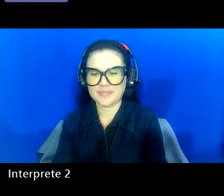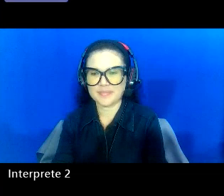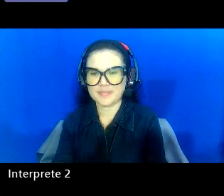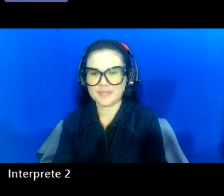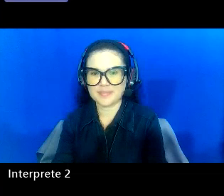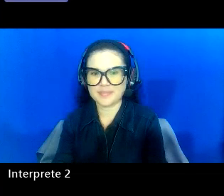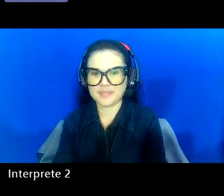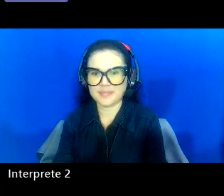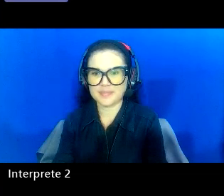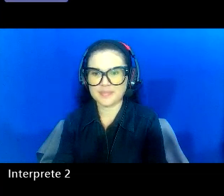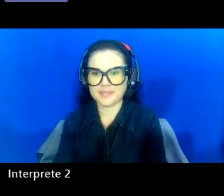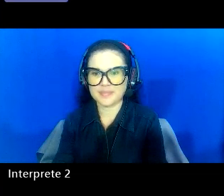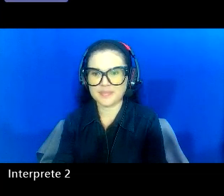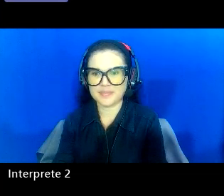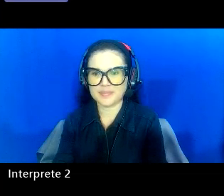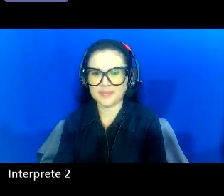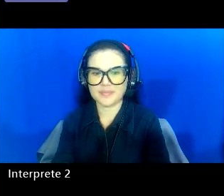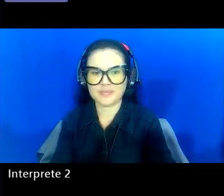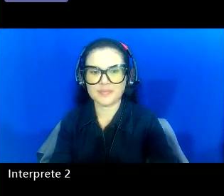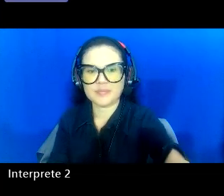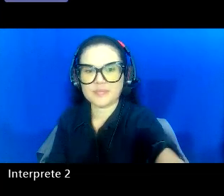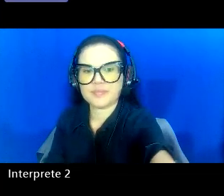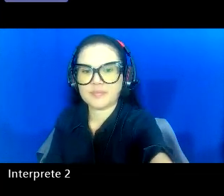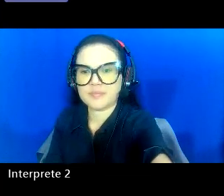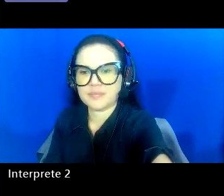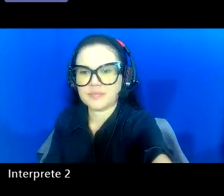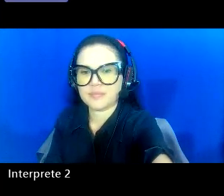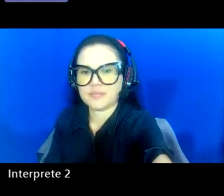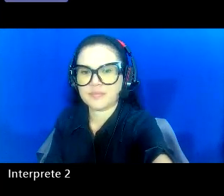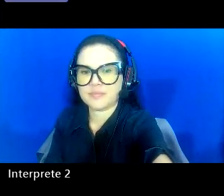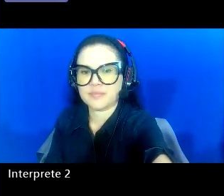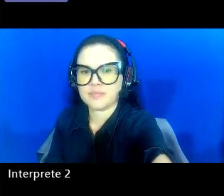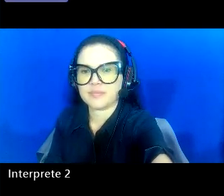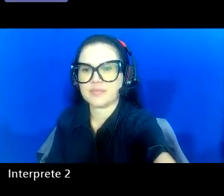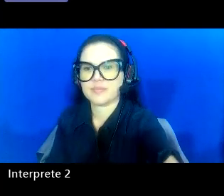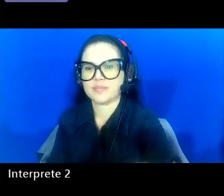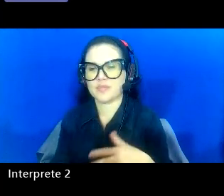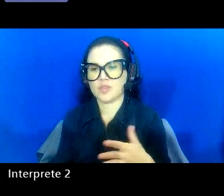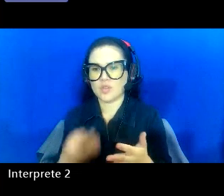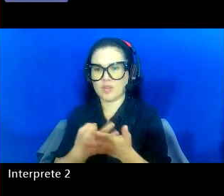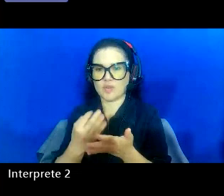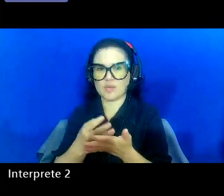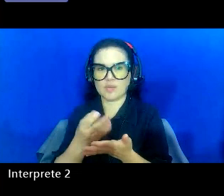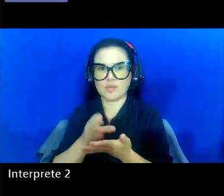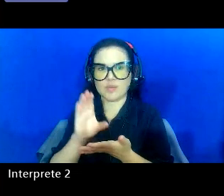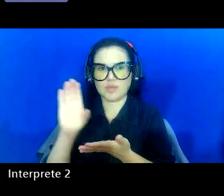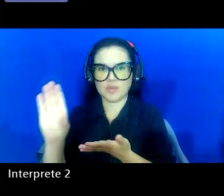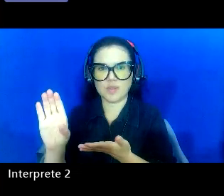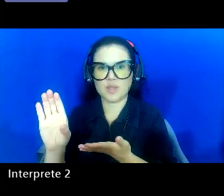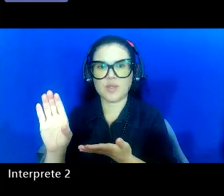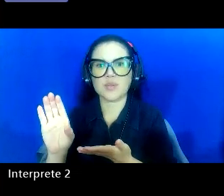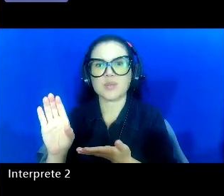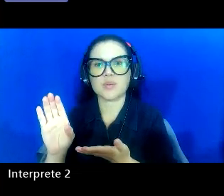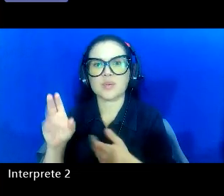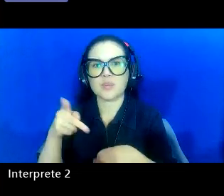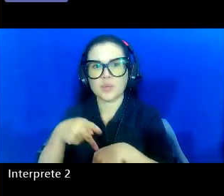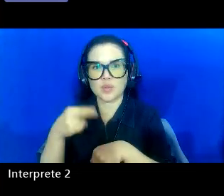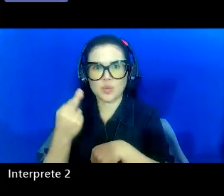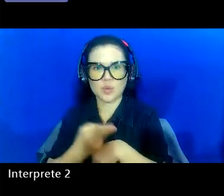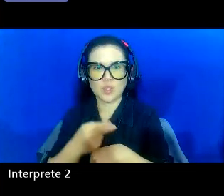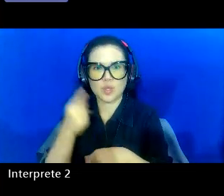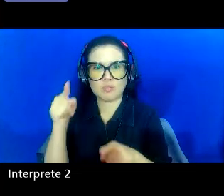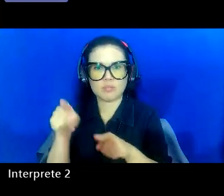¿Quieres que lo diga? Ajá, sí. Claro que sí. Bueno, pues de los fondos asignados al Puerto Rico Abatement, el 70% de los Opioid Settlement